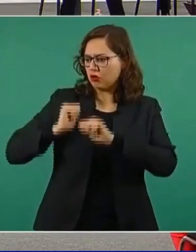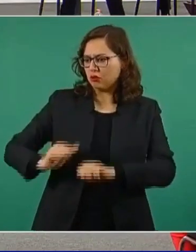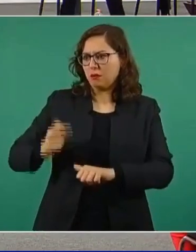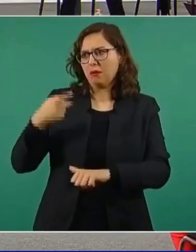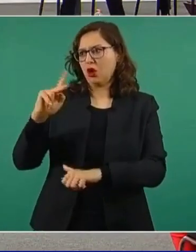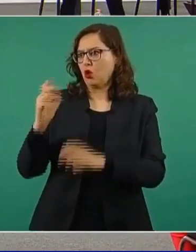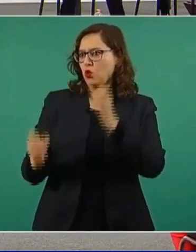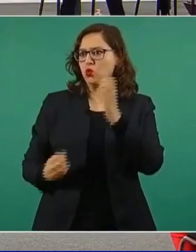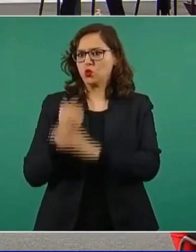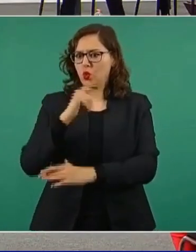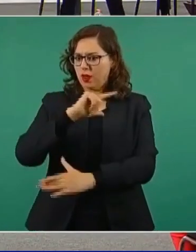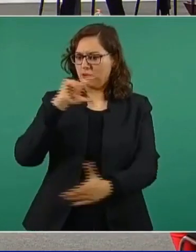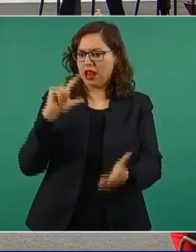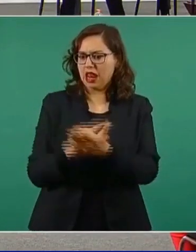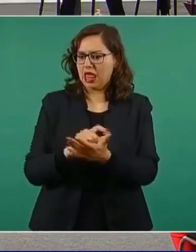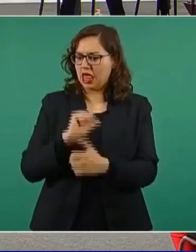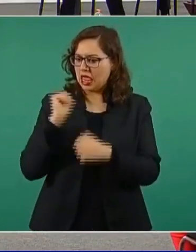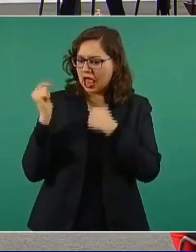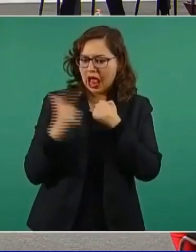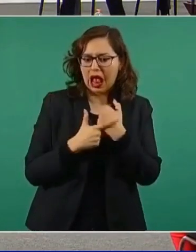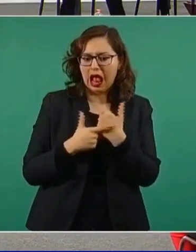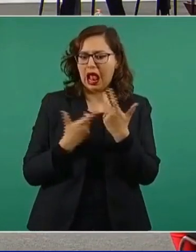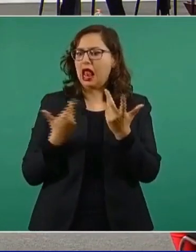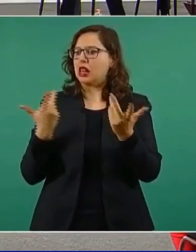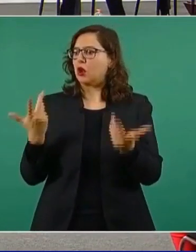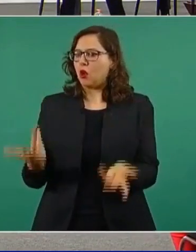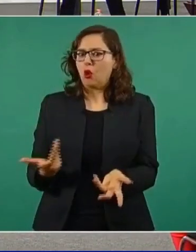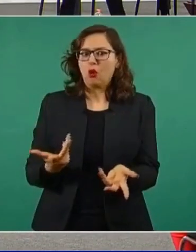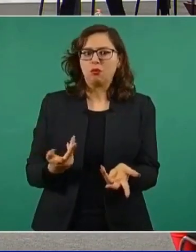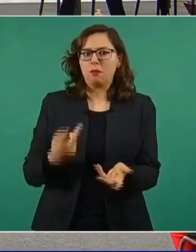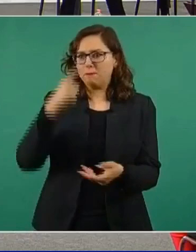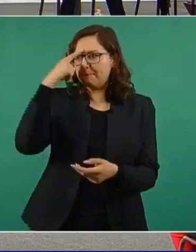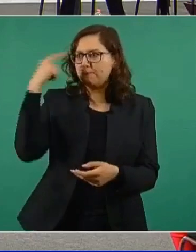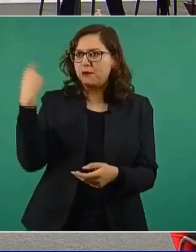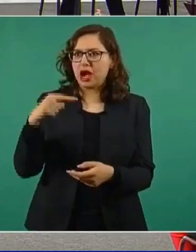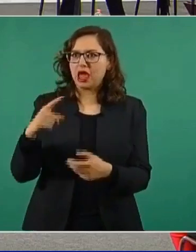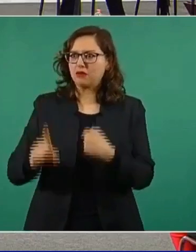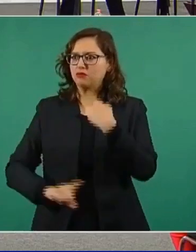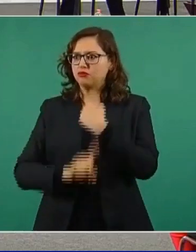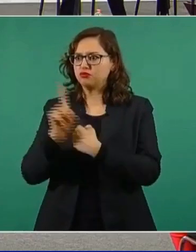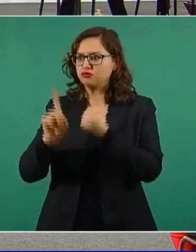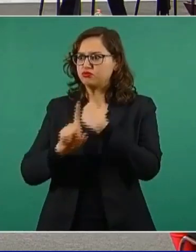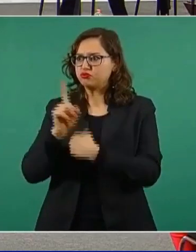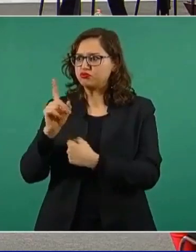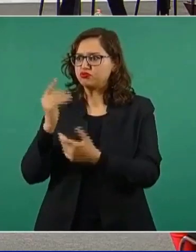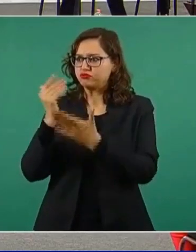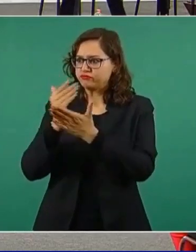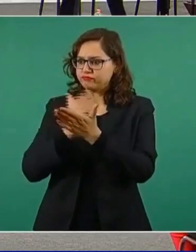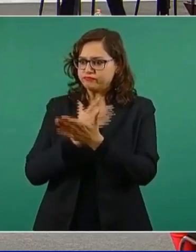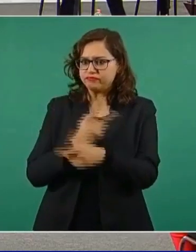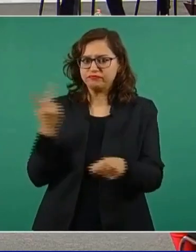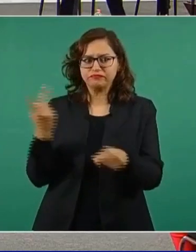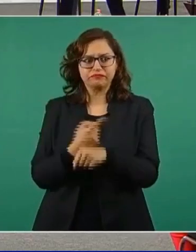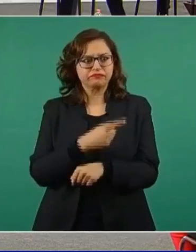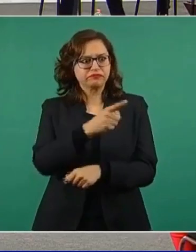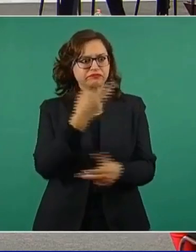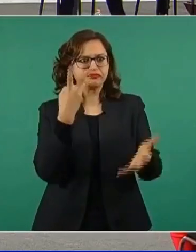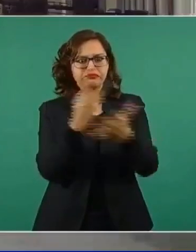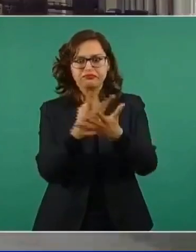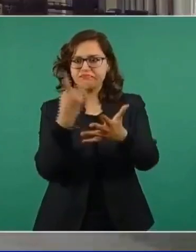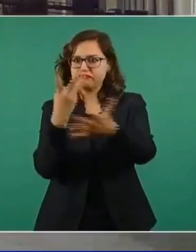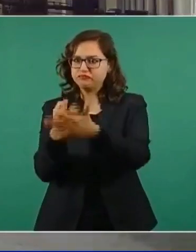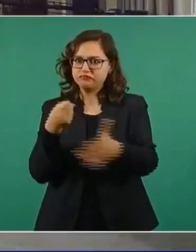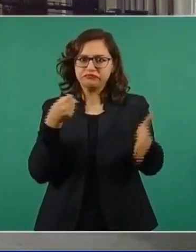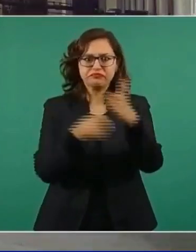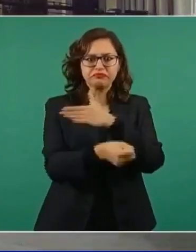que prevea o establezca principios donde se resuelvan problemas como los presos que no tienen sentencia